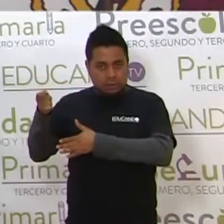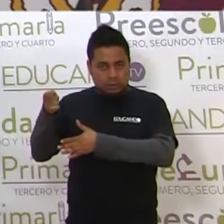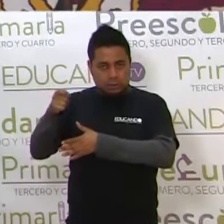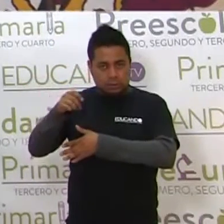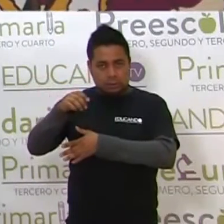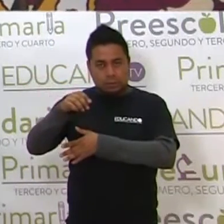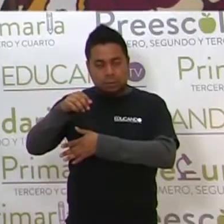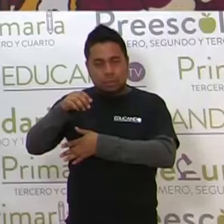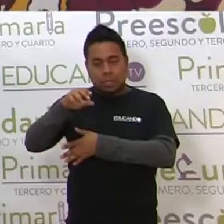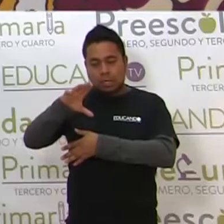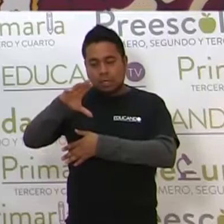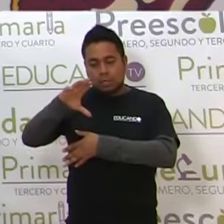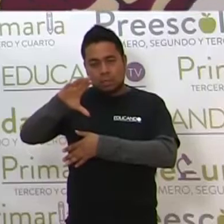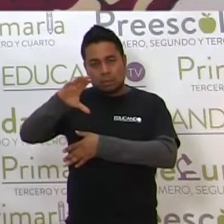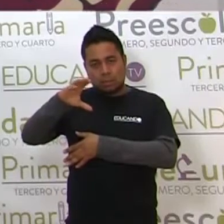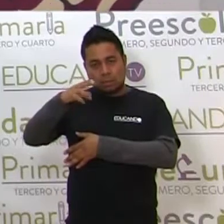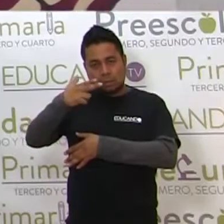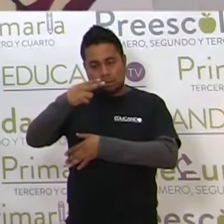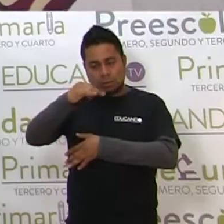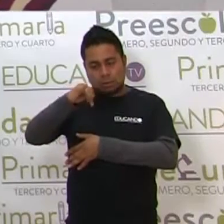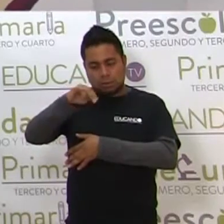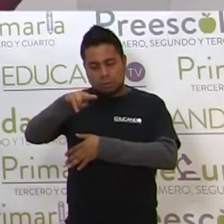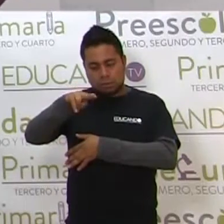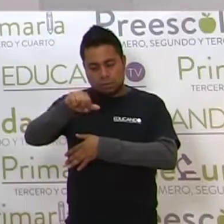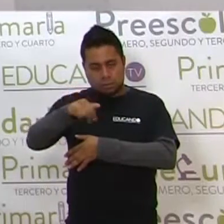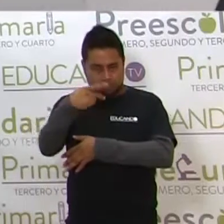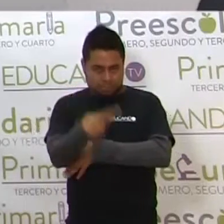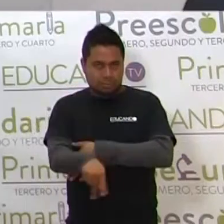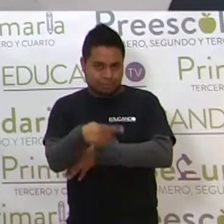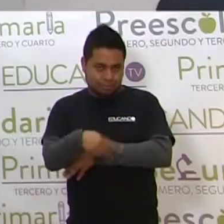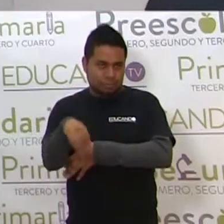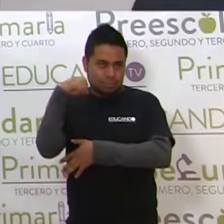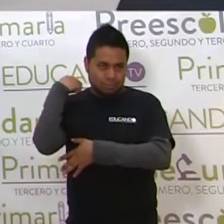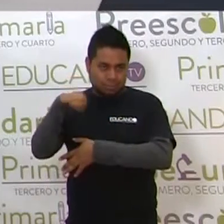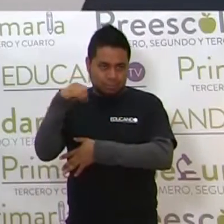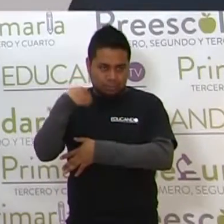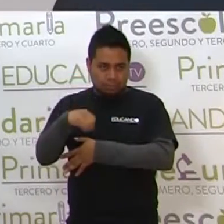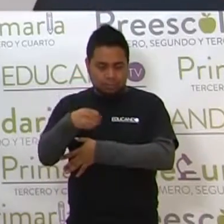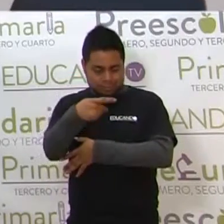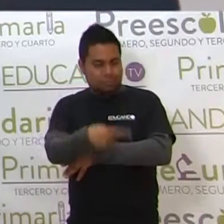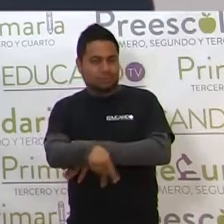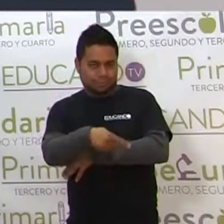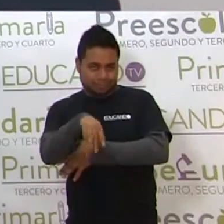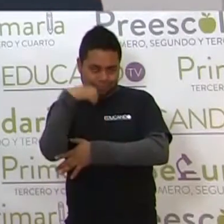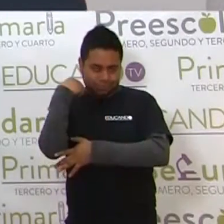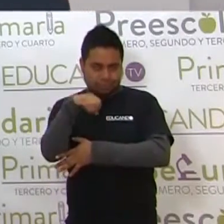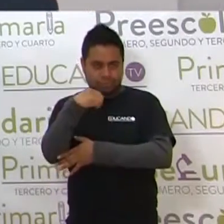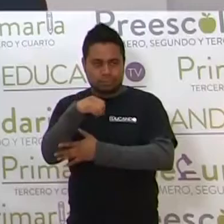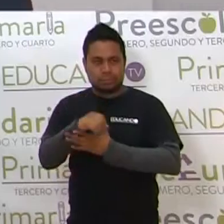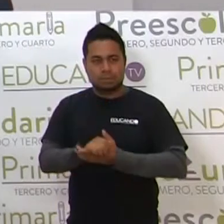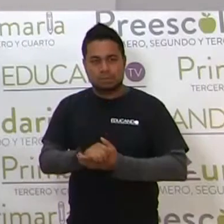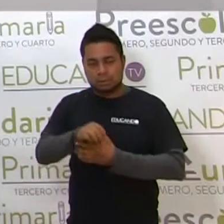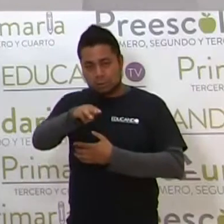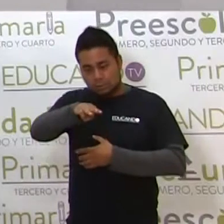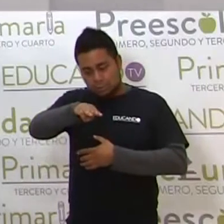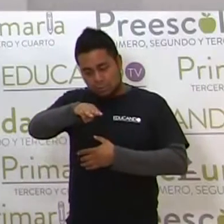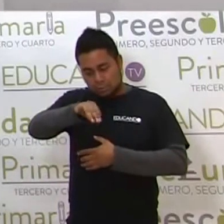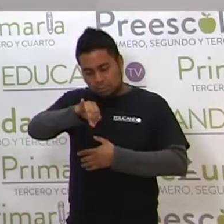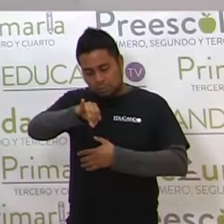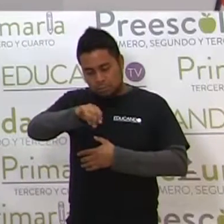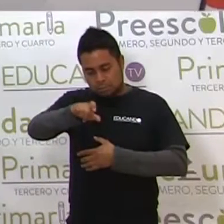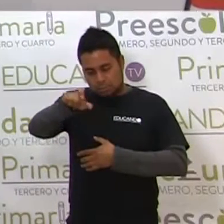china oaxaqueña se caracteriza es esta es propia de los valles los mijes